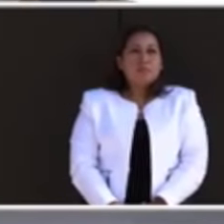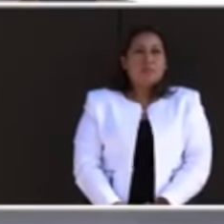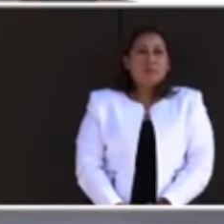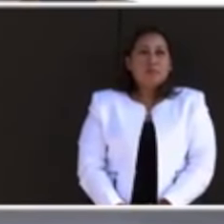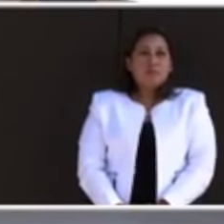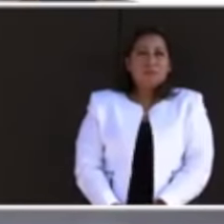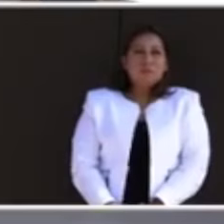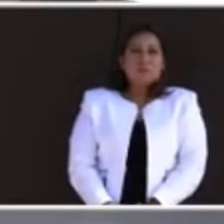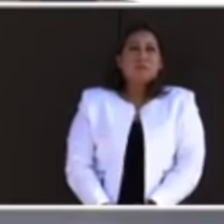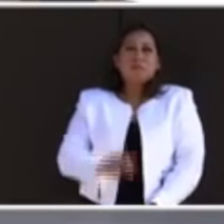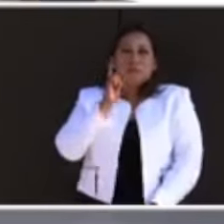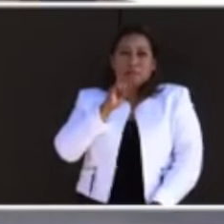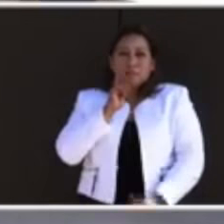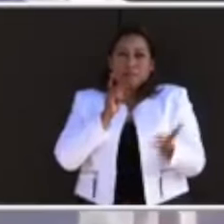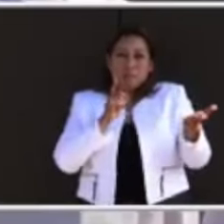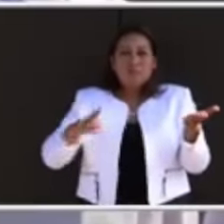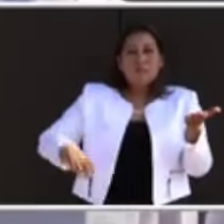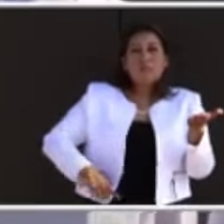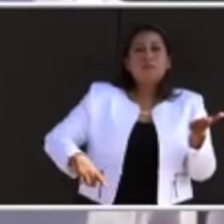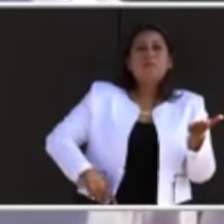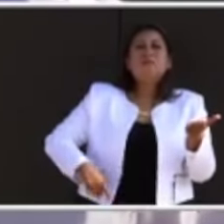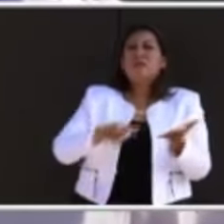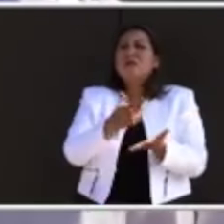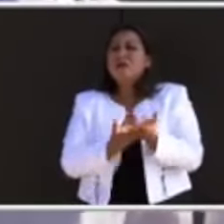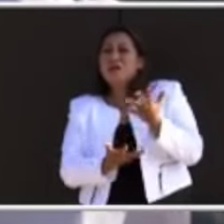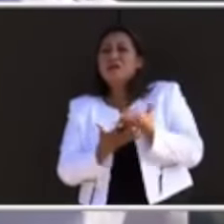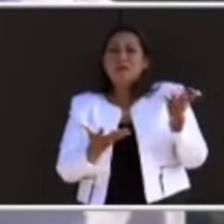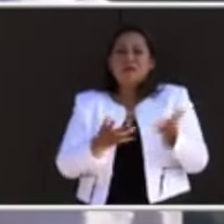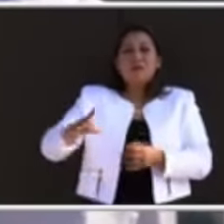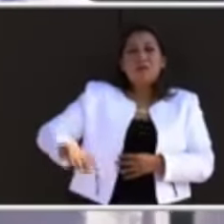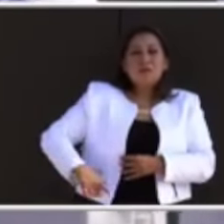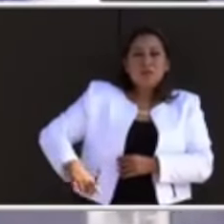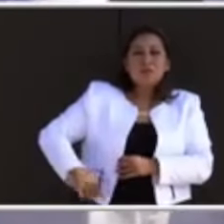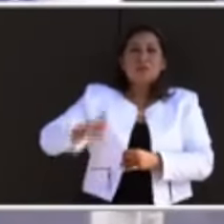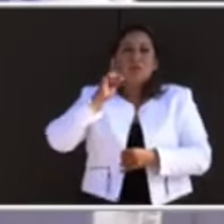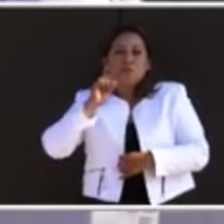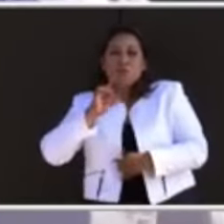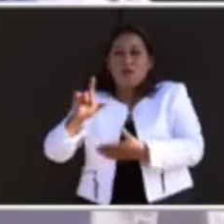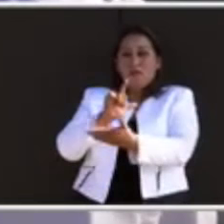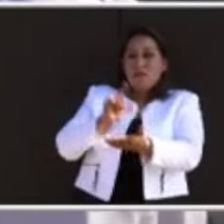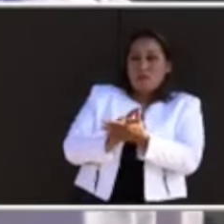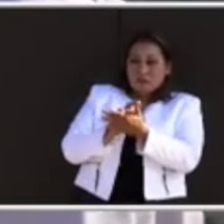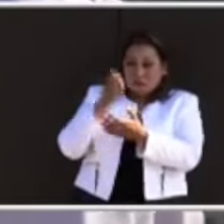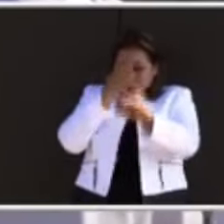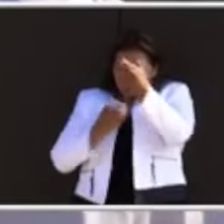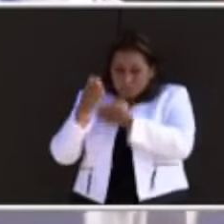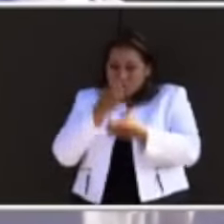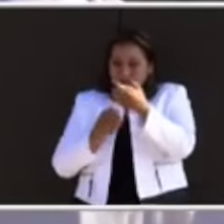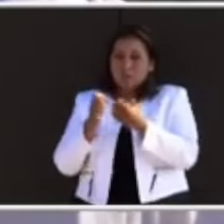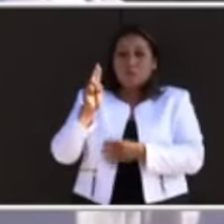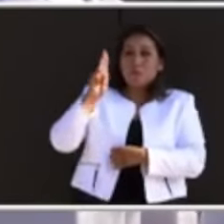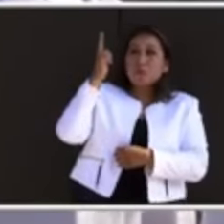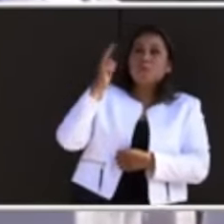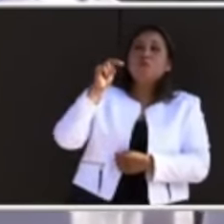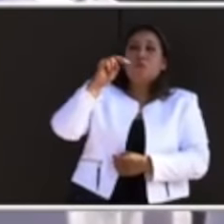La licenciada Mota es licenciada en Derecho por la Universidad Nacional Autónoma de México.